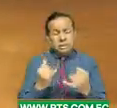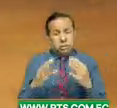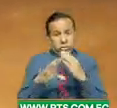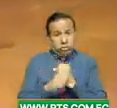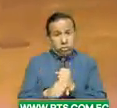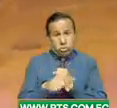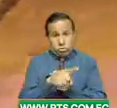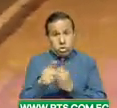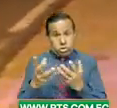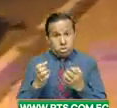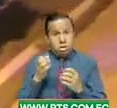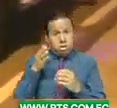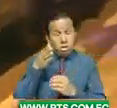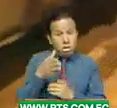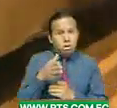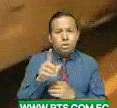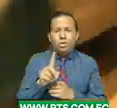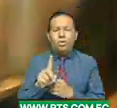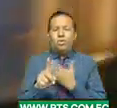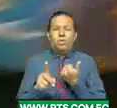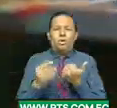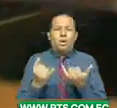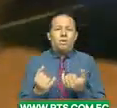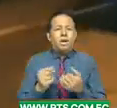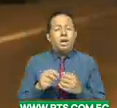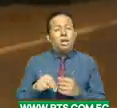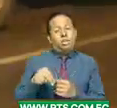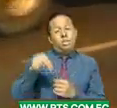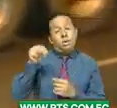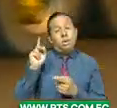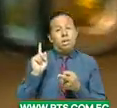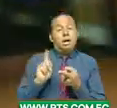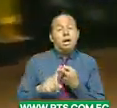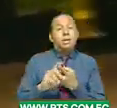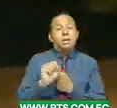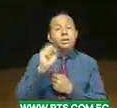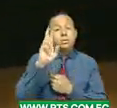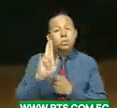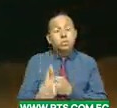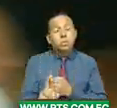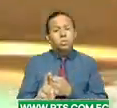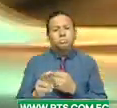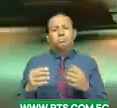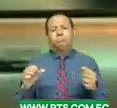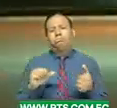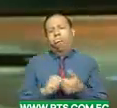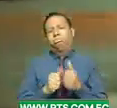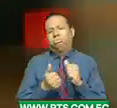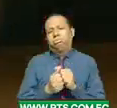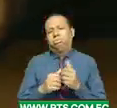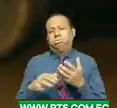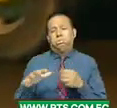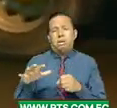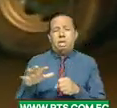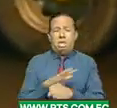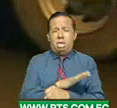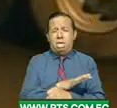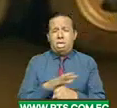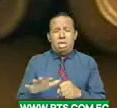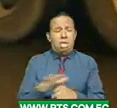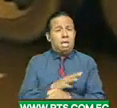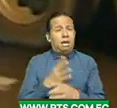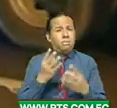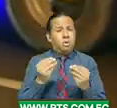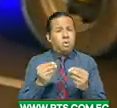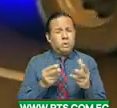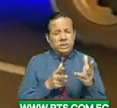esa importante vía en el sentido norte-sur. Se encuentra ese problema con el congestionamiento vehicular, así que